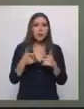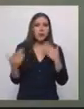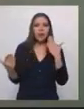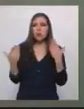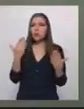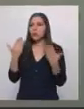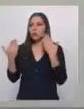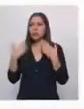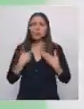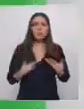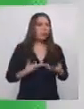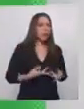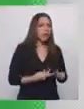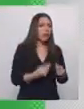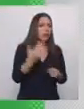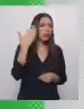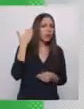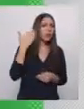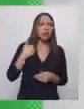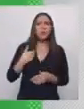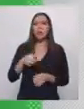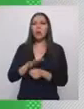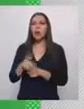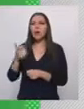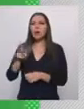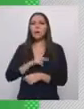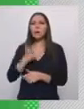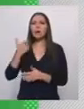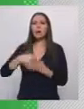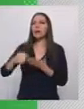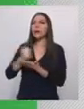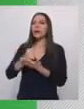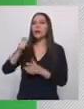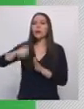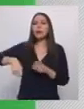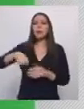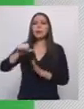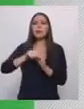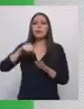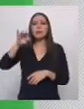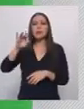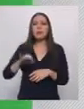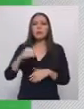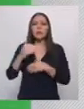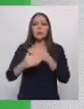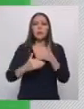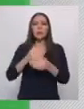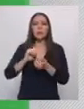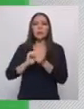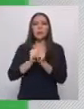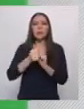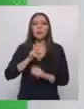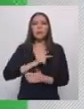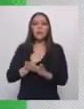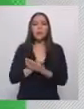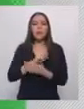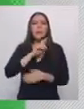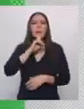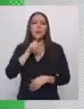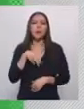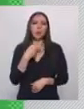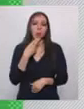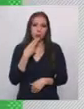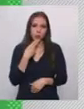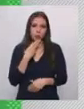comparando lo que yo gasté, lo que tengo a meses sin intereses, y eso nos va a hacer un mejor uso de nuestras tarjetas. Claro.